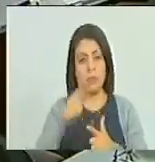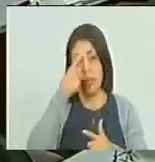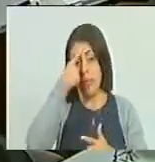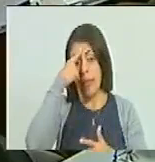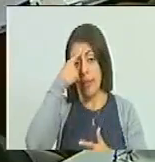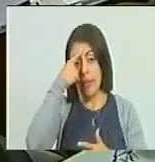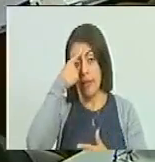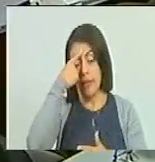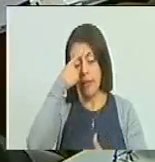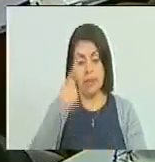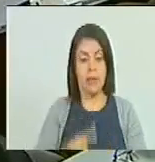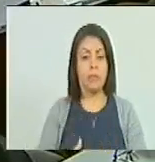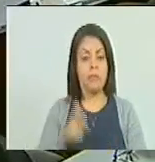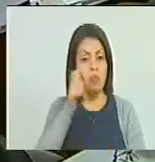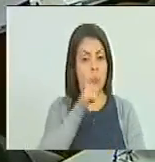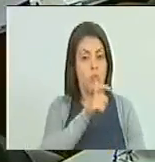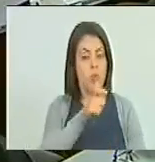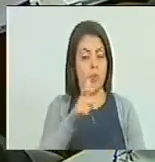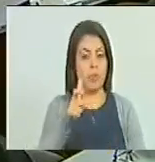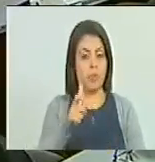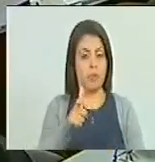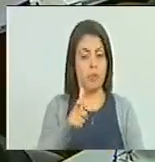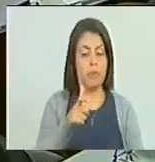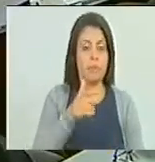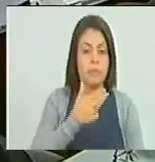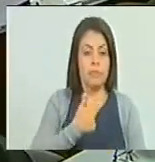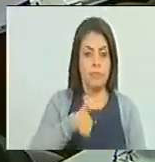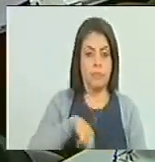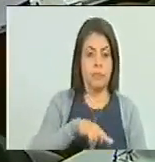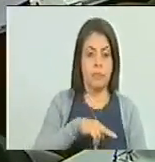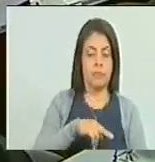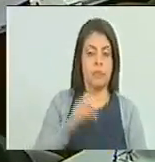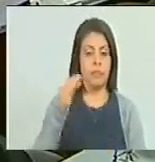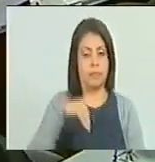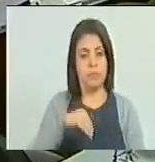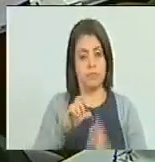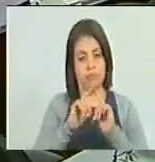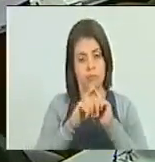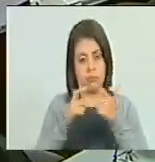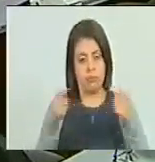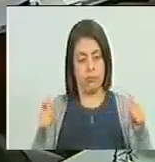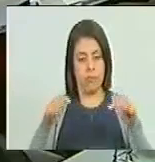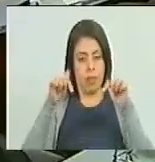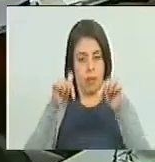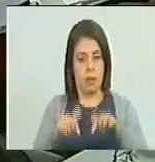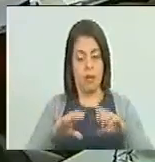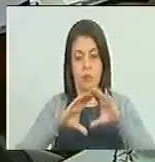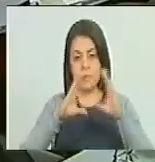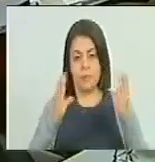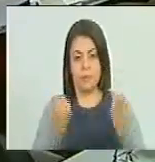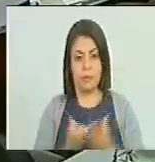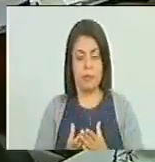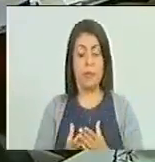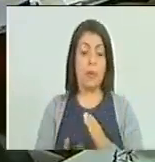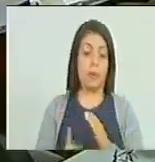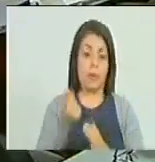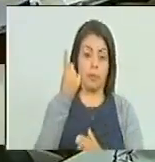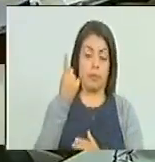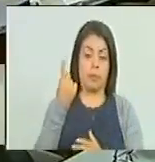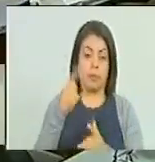India, población o espacio más poblado en la actualidad en el mundo, su